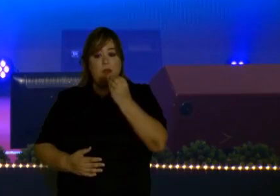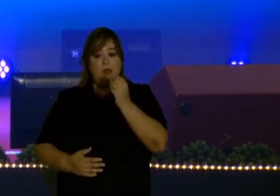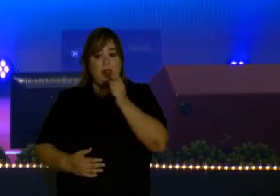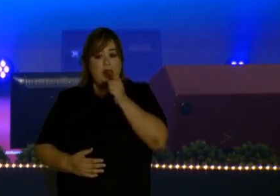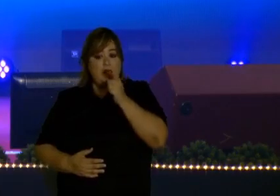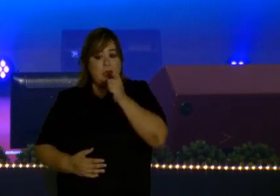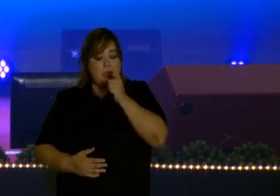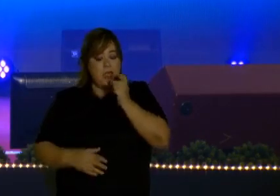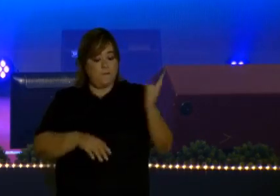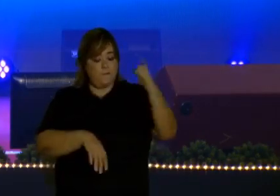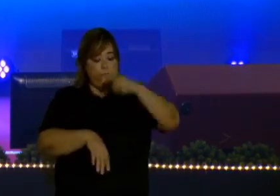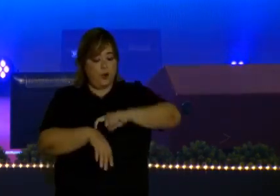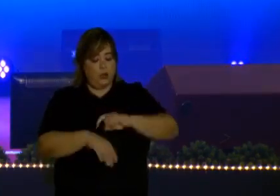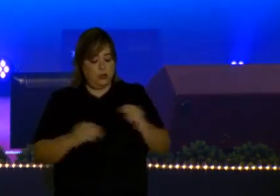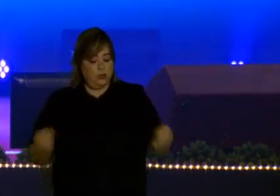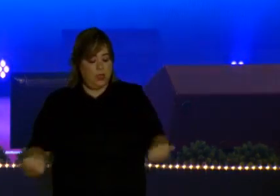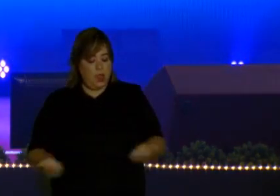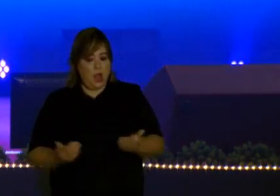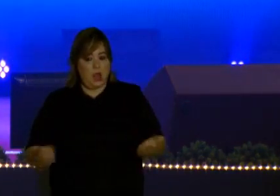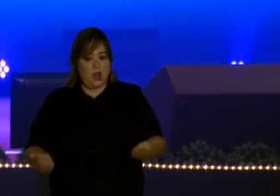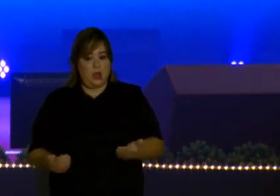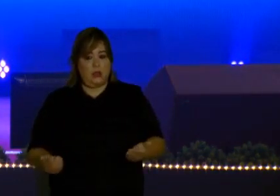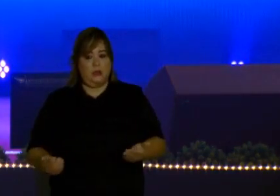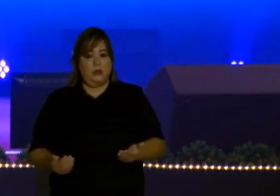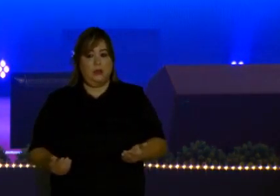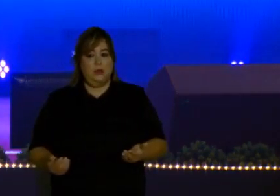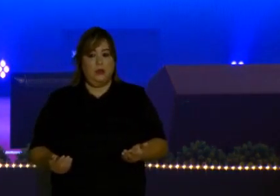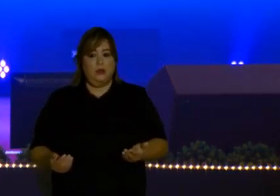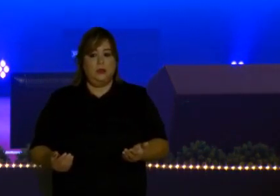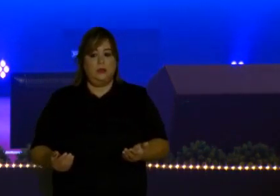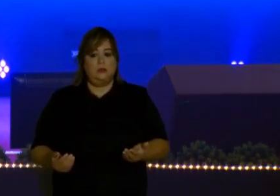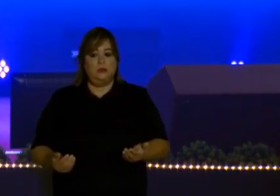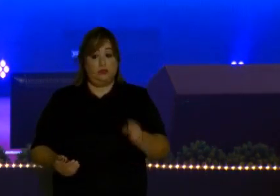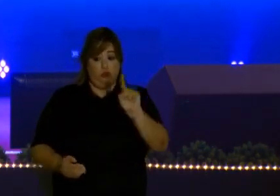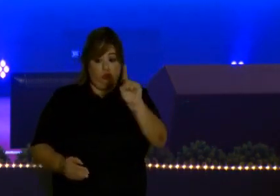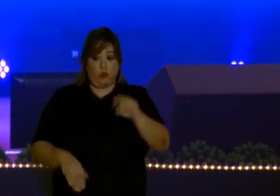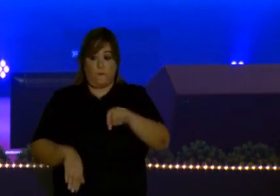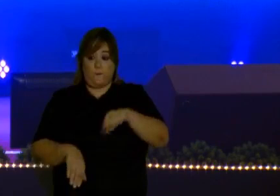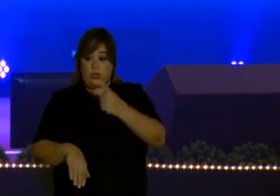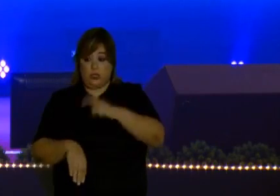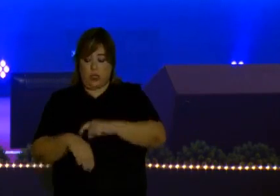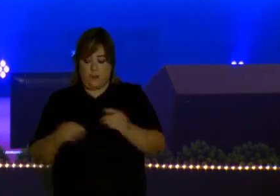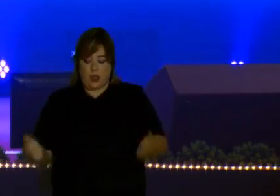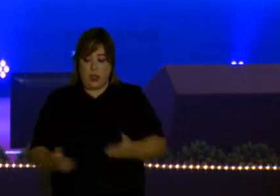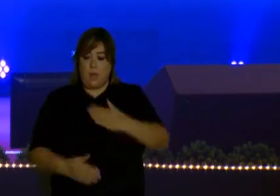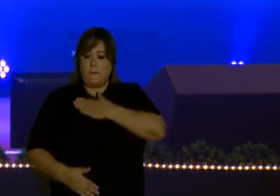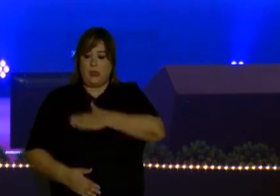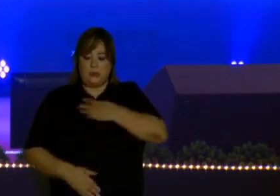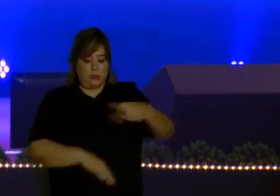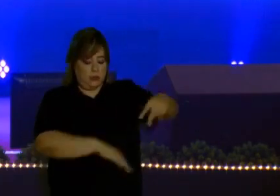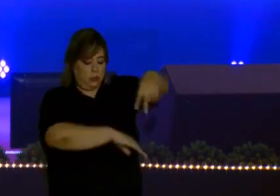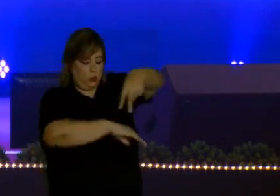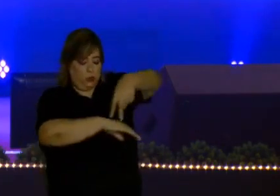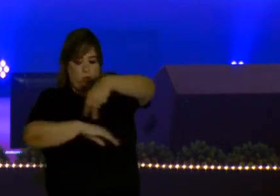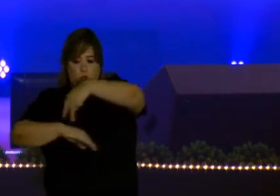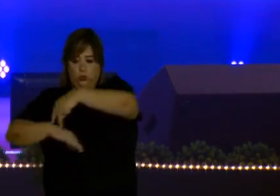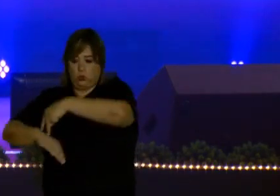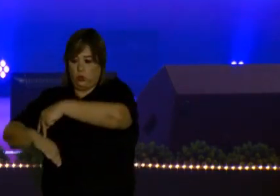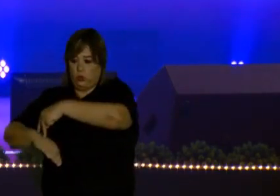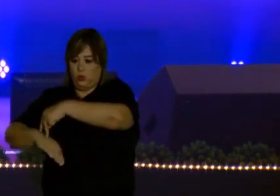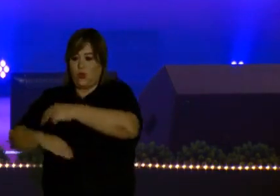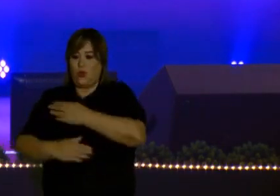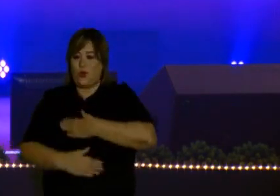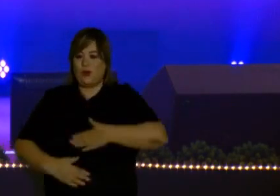por primera vez. Donde quiera que usted se encuentre esta mañana, póngase de pie. Nos sentimos contentos porque Ibelice está